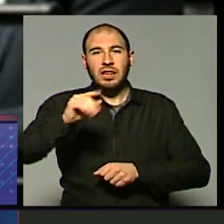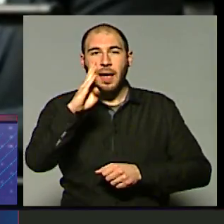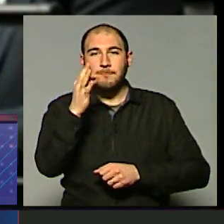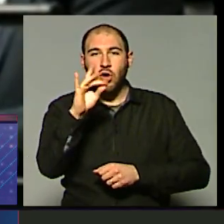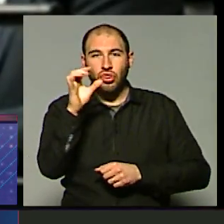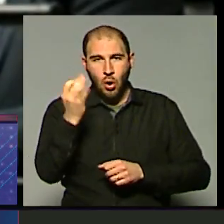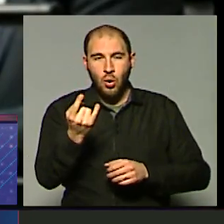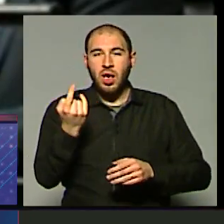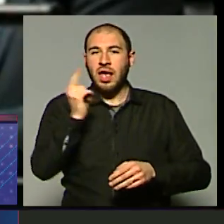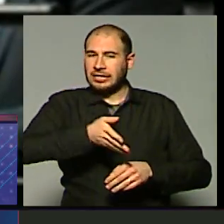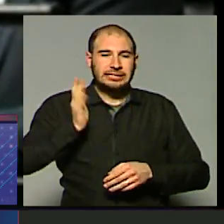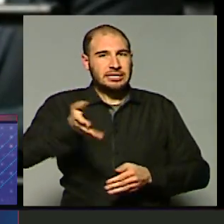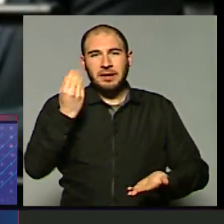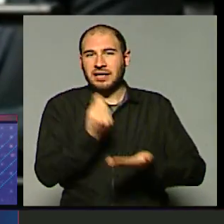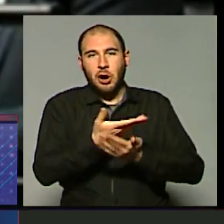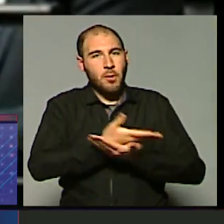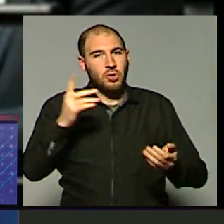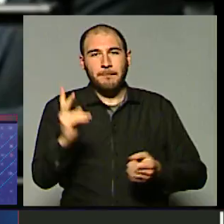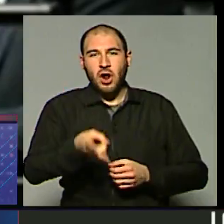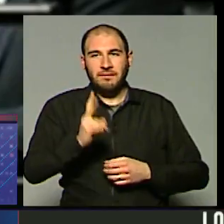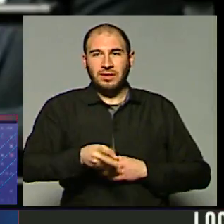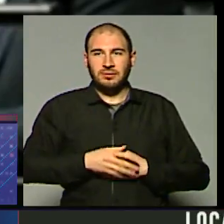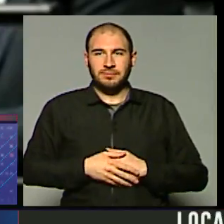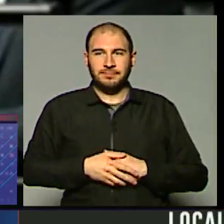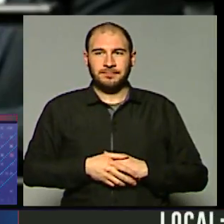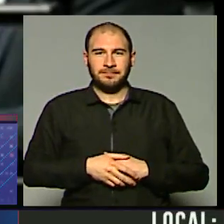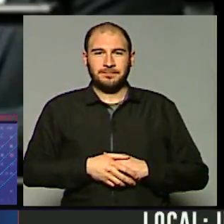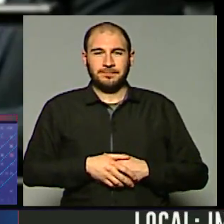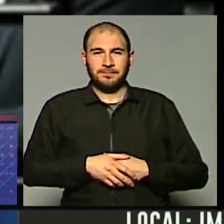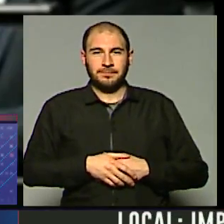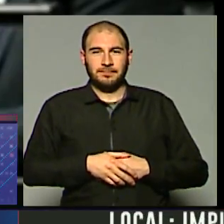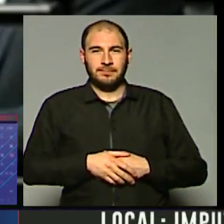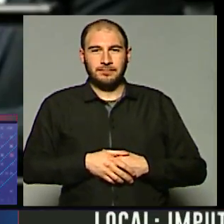su inhabilitación perpetua para ocupar cargos públicos.